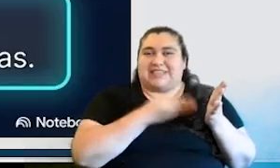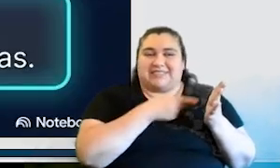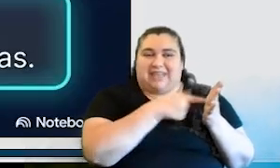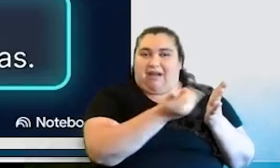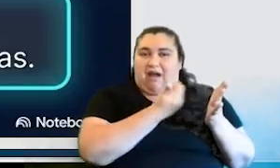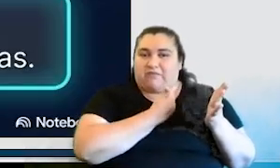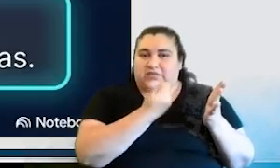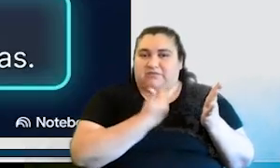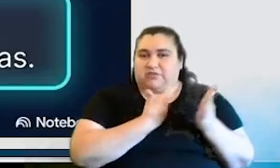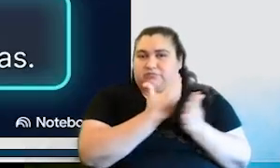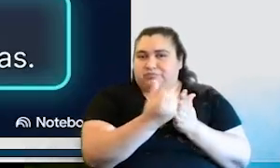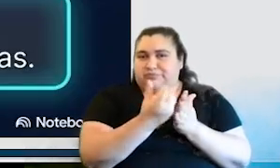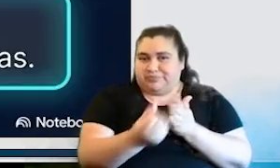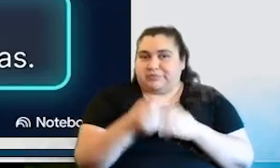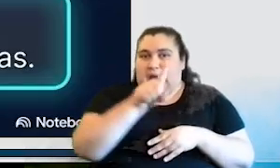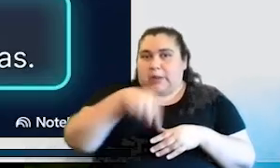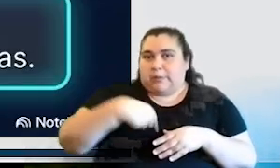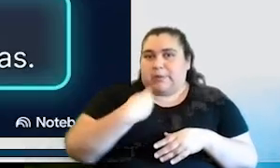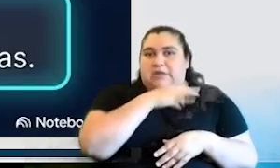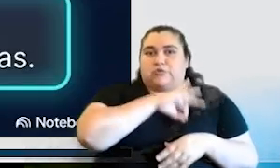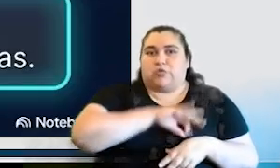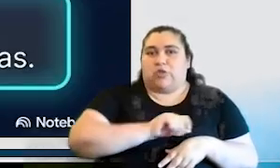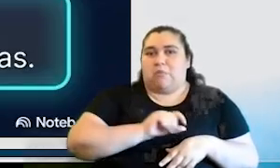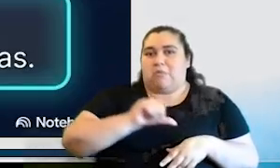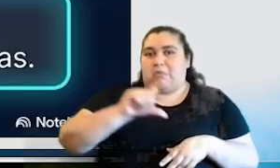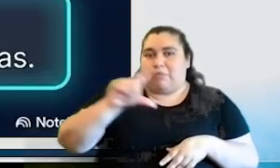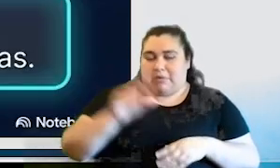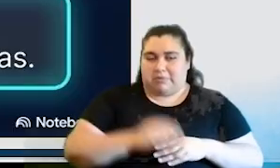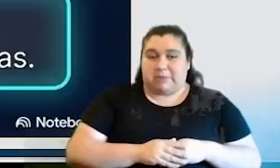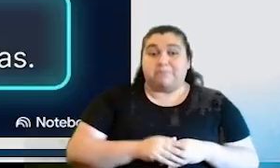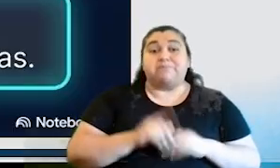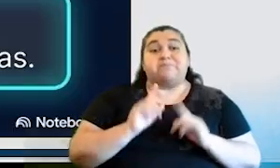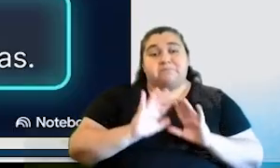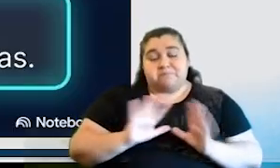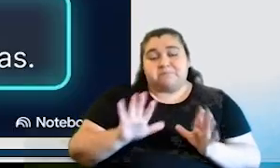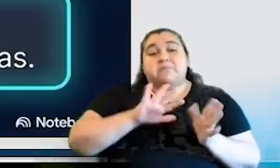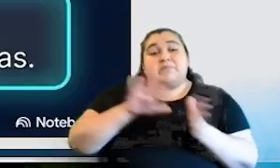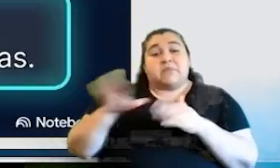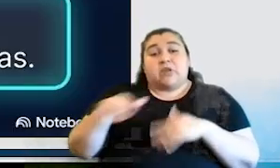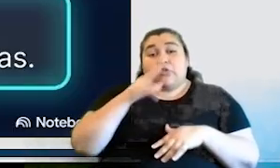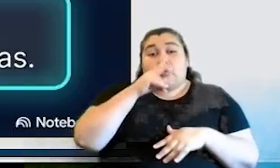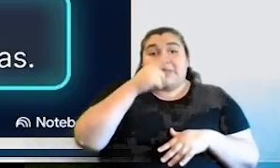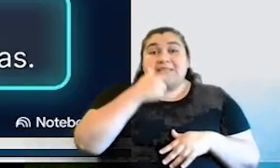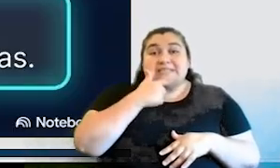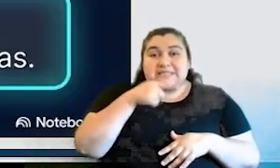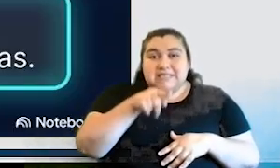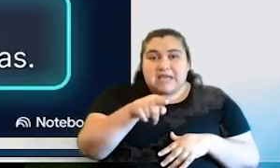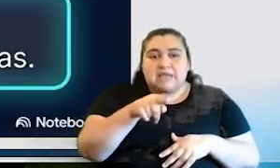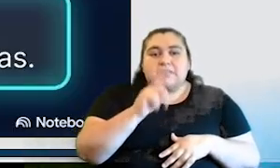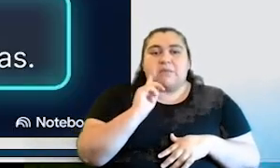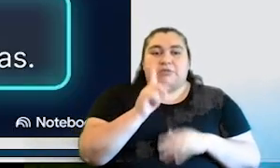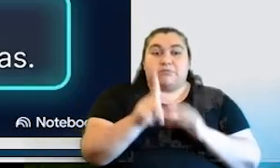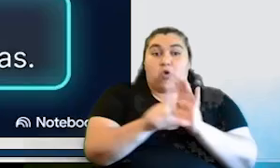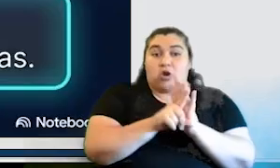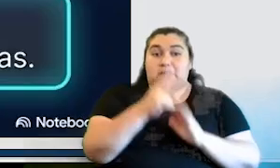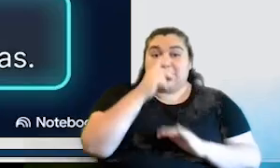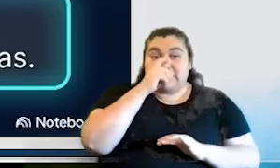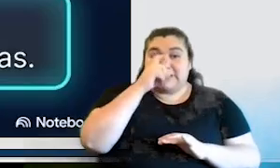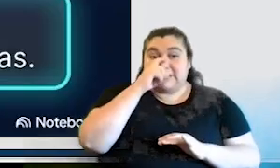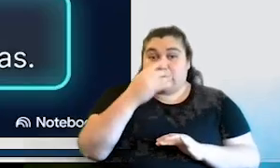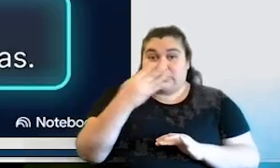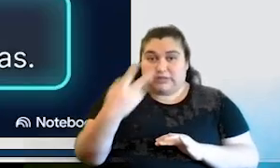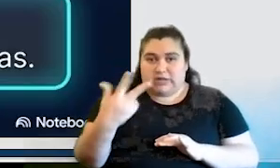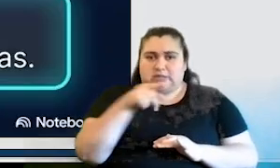los aumentos de los sueldos. Entonces, en el año 2017, la 27346, es una de las primeras leyes que trae esta, si bien trajo